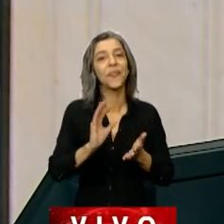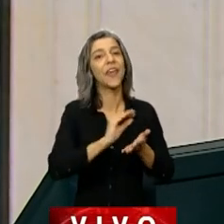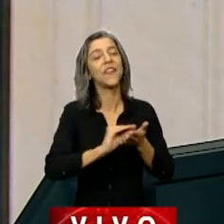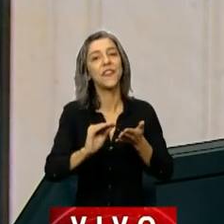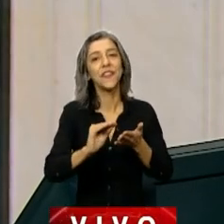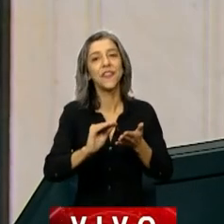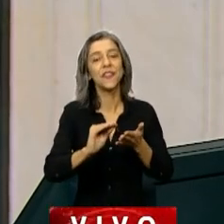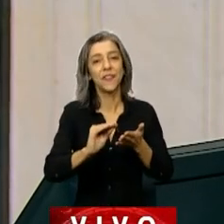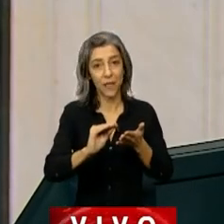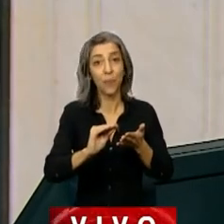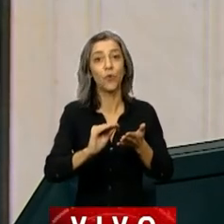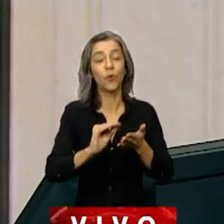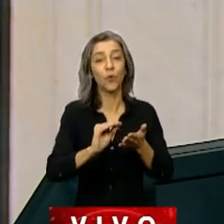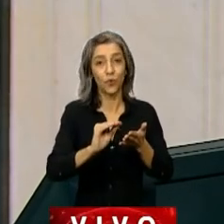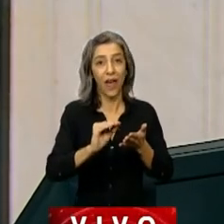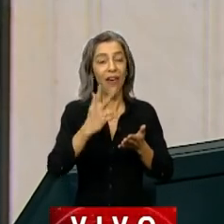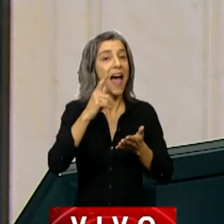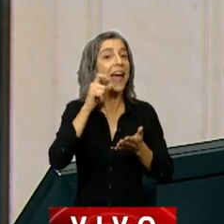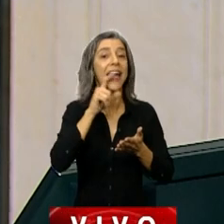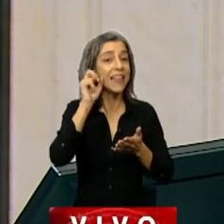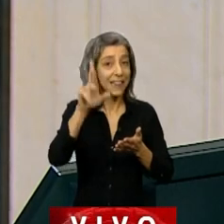Diputada Jeter, por una cuestión de privilegio.